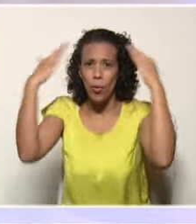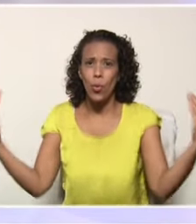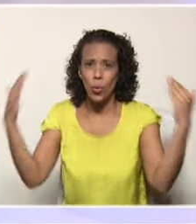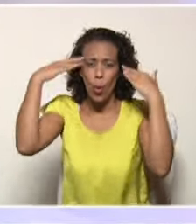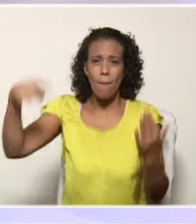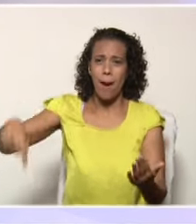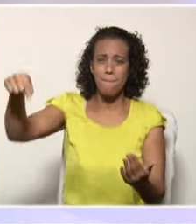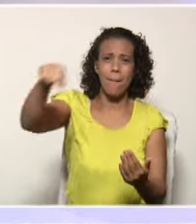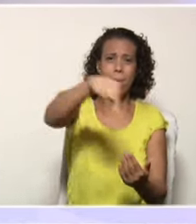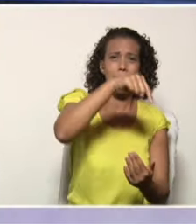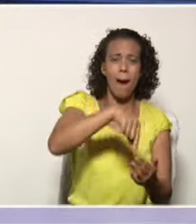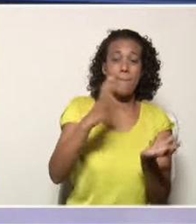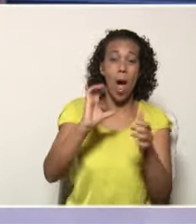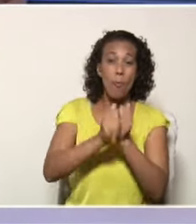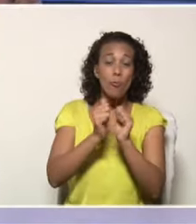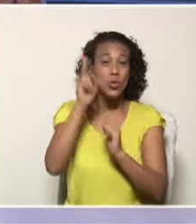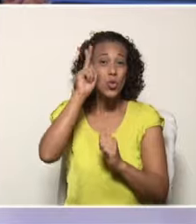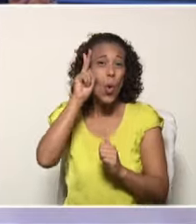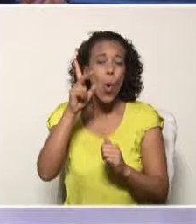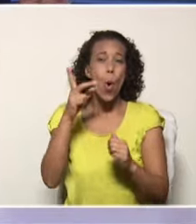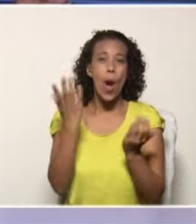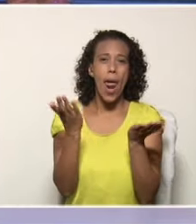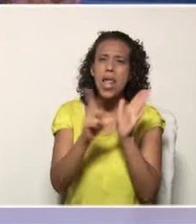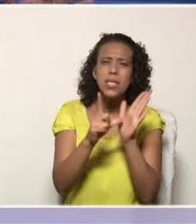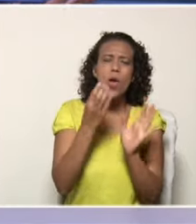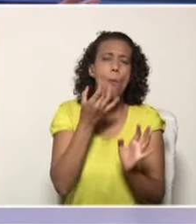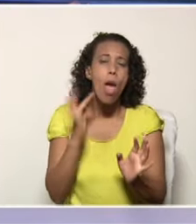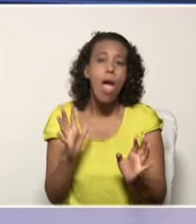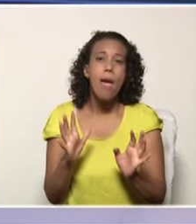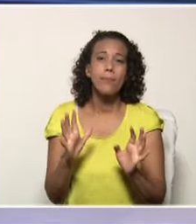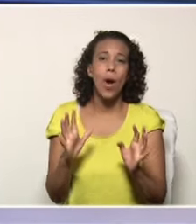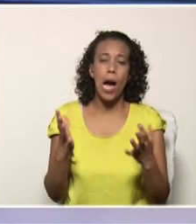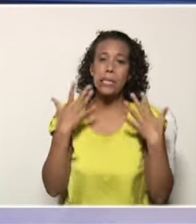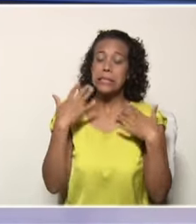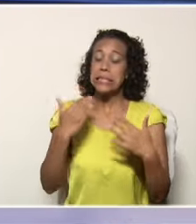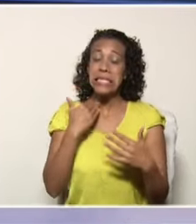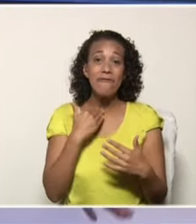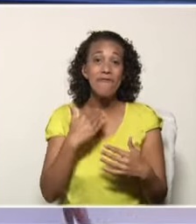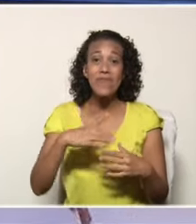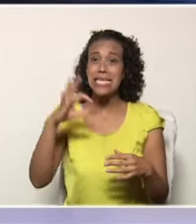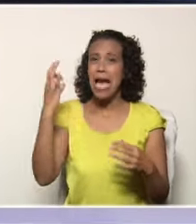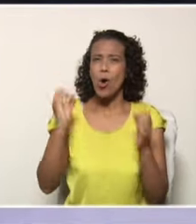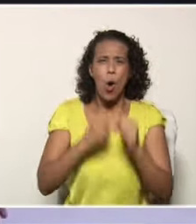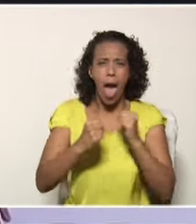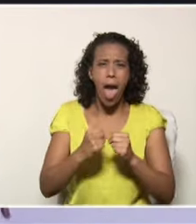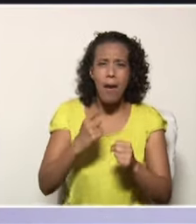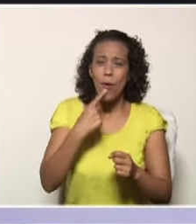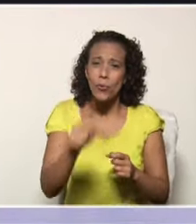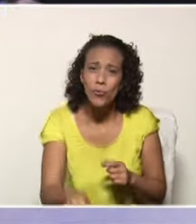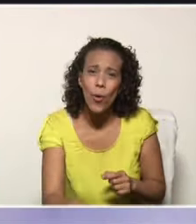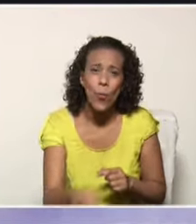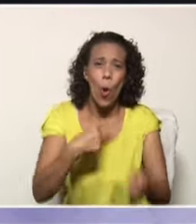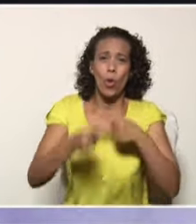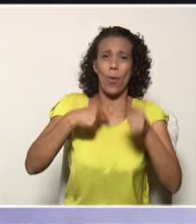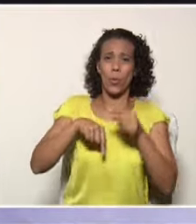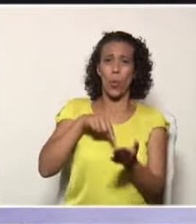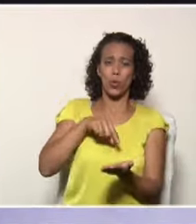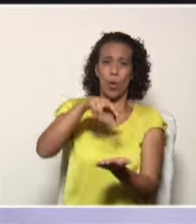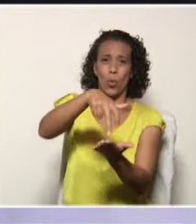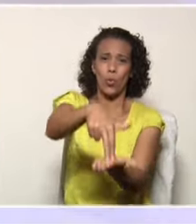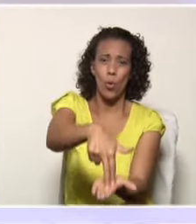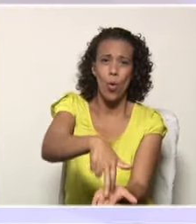los profesores de educación física los colocan a realizar ese ejercicio que se llama suicida, que es cuando corremos, tocamos una línea, regresamos y tocamos